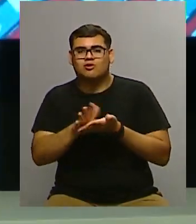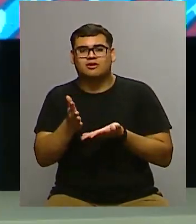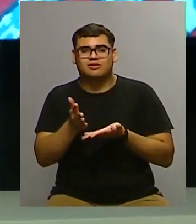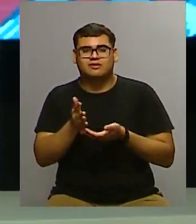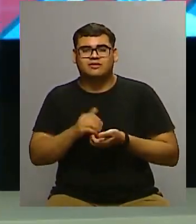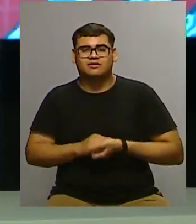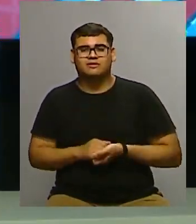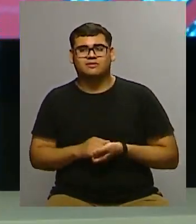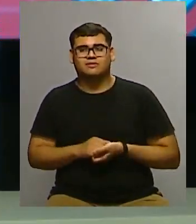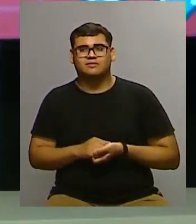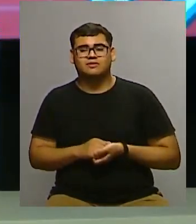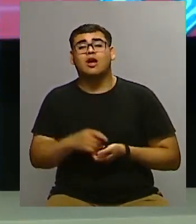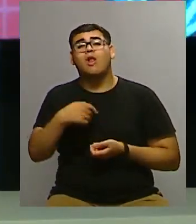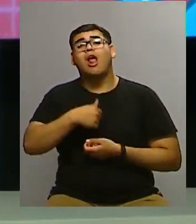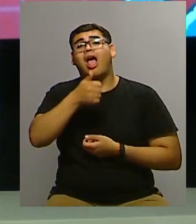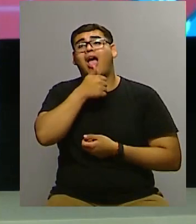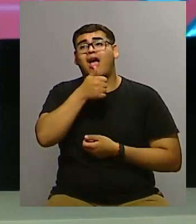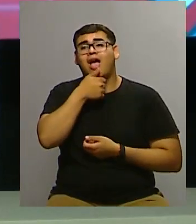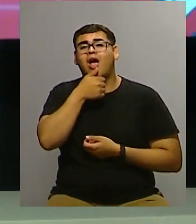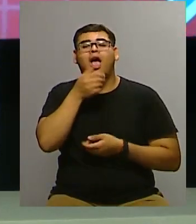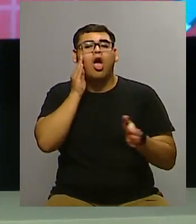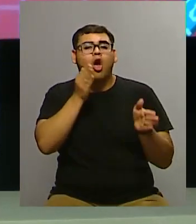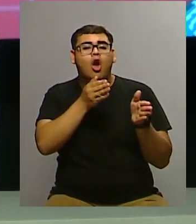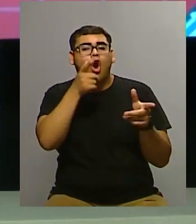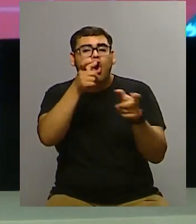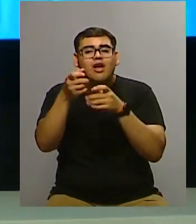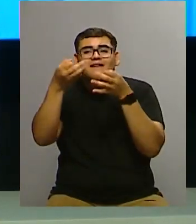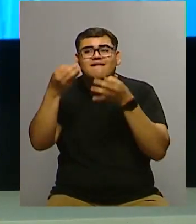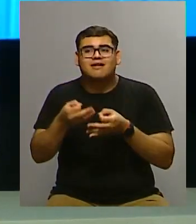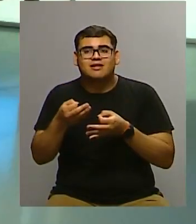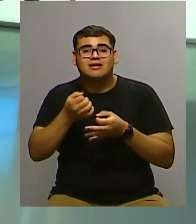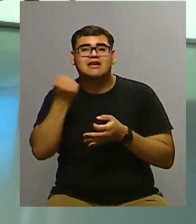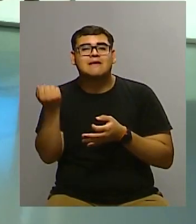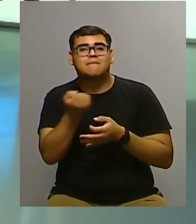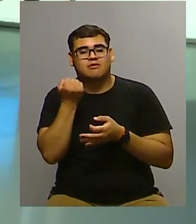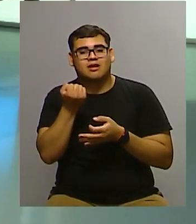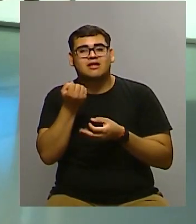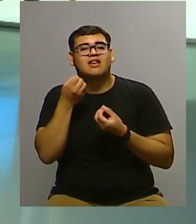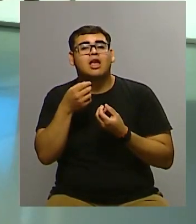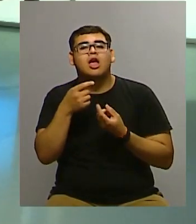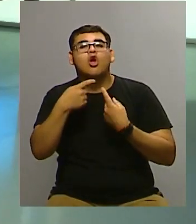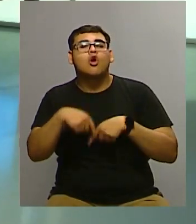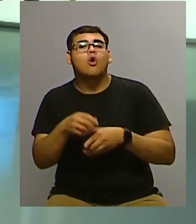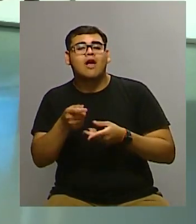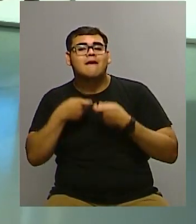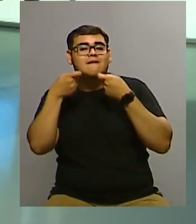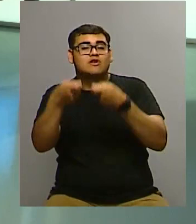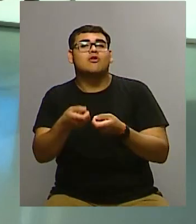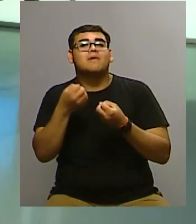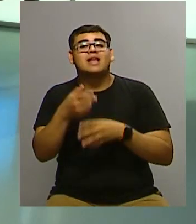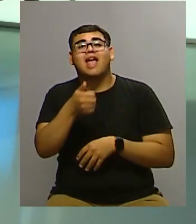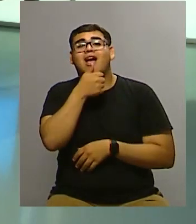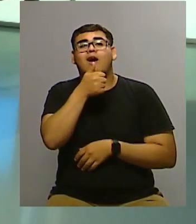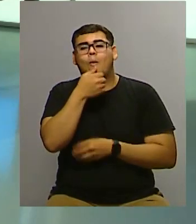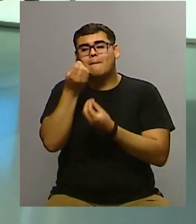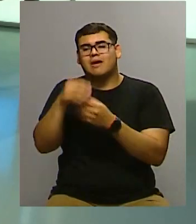gestionás el agua, gestionás el recurso, tenés que prever una inversión para que el agua no se filtre, Claro. para que el agua no se